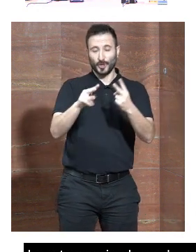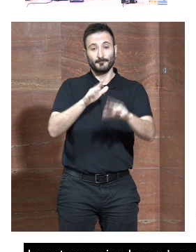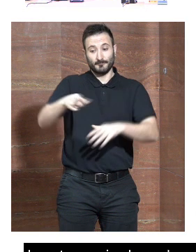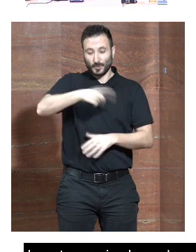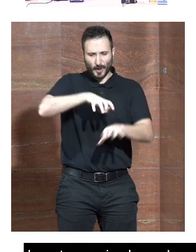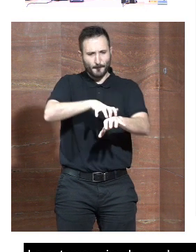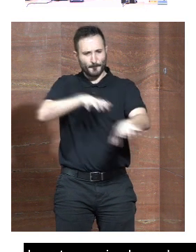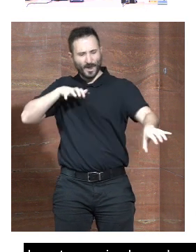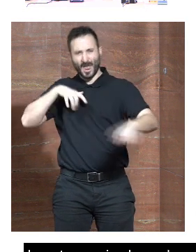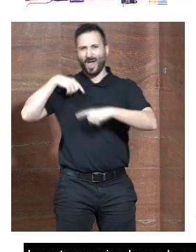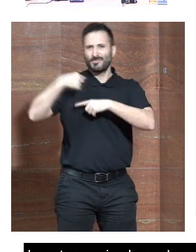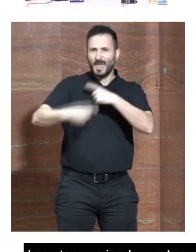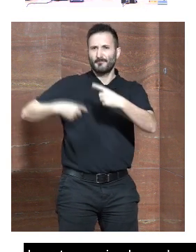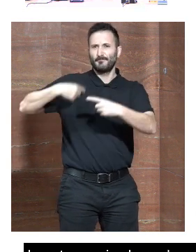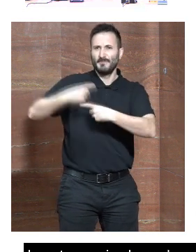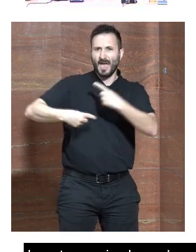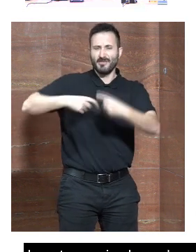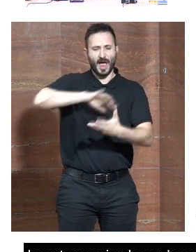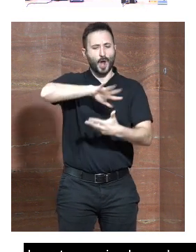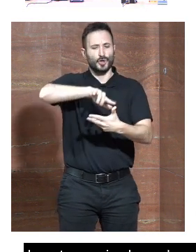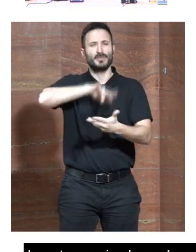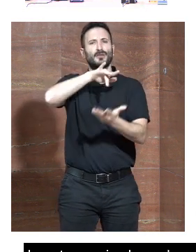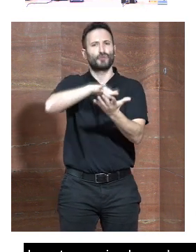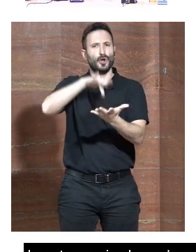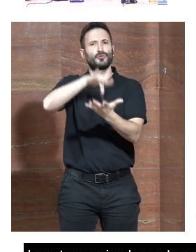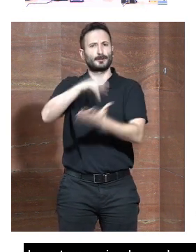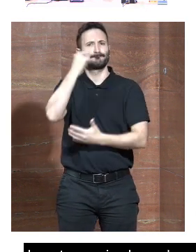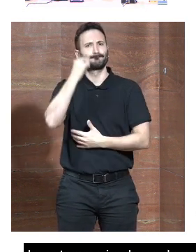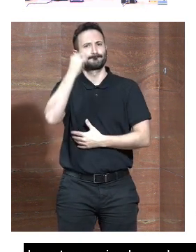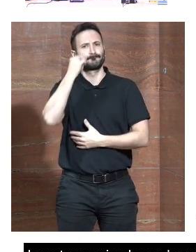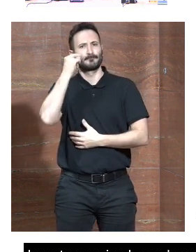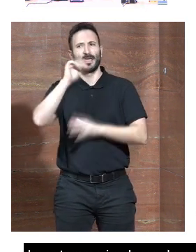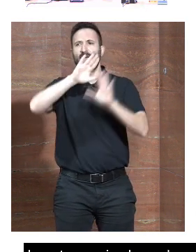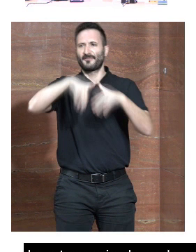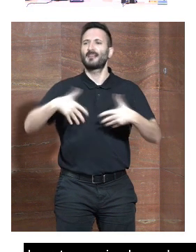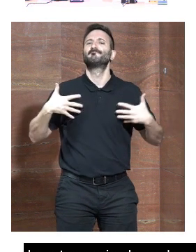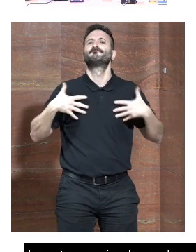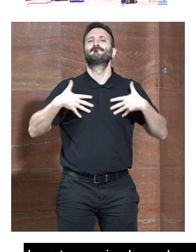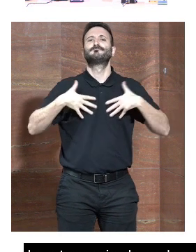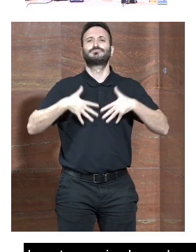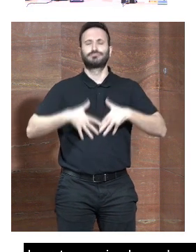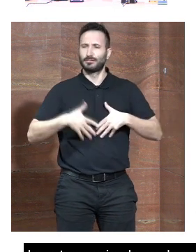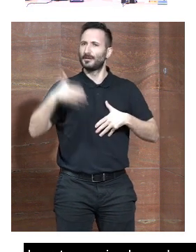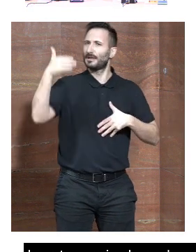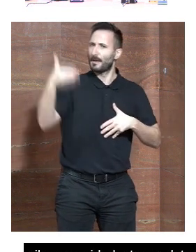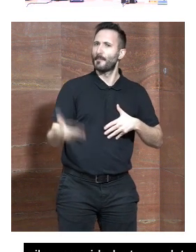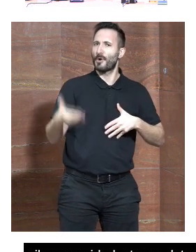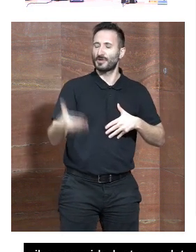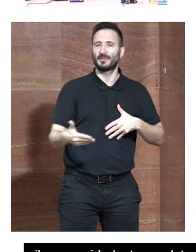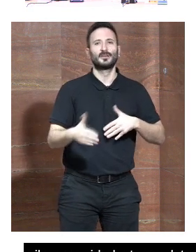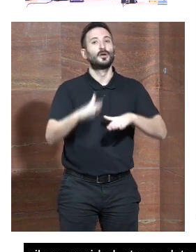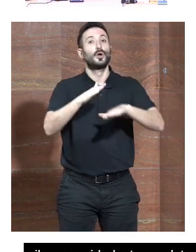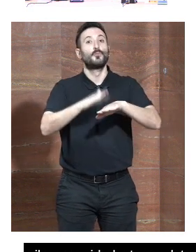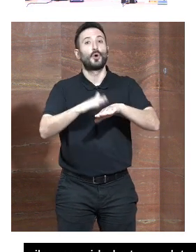lo estamos oyendo todos los días en las noticias y lo tenemos interiorizado sobre lo importante que es. ¿Por qué? Pues porque